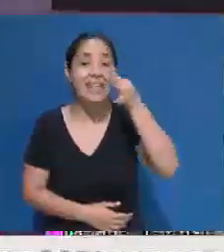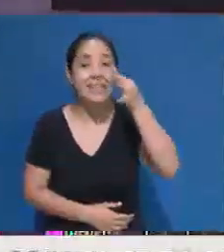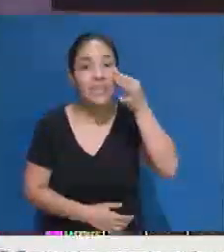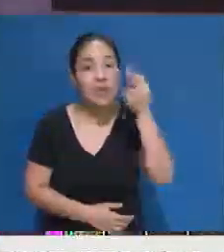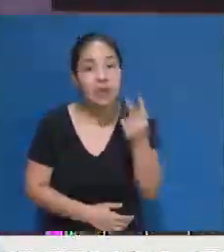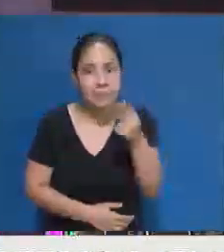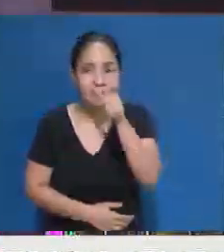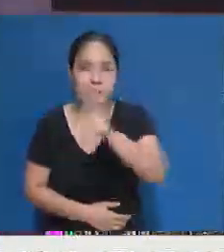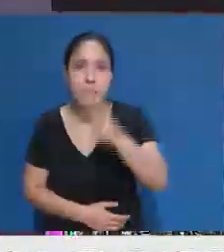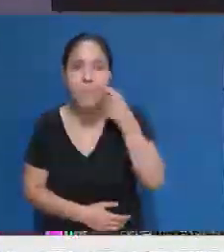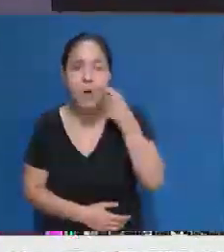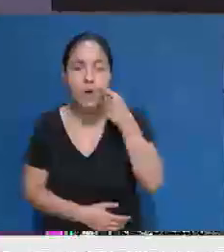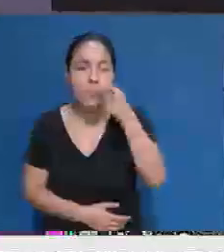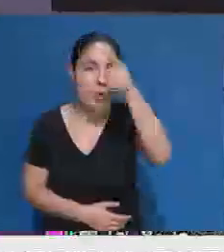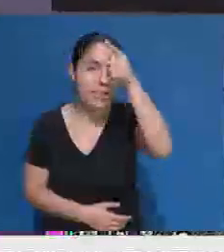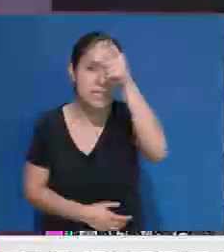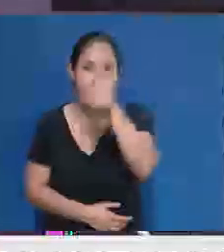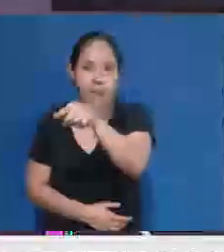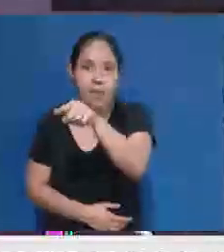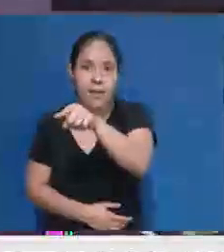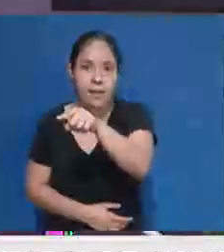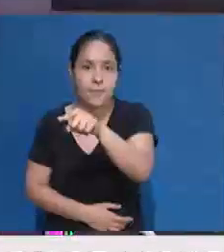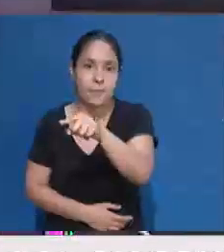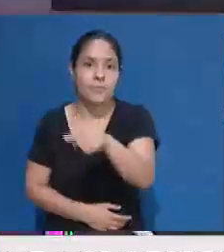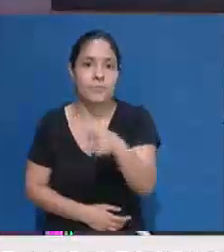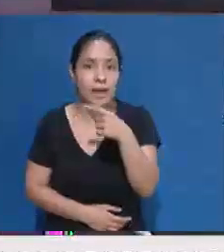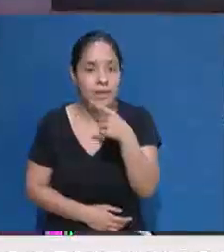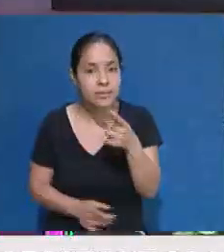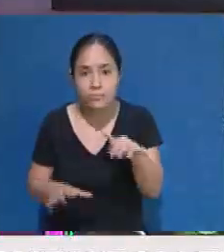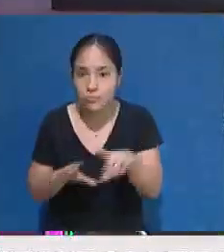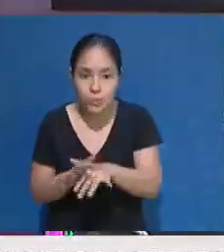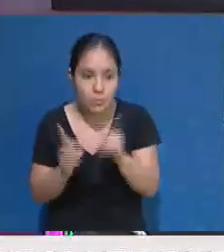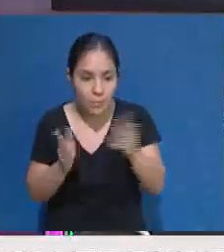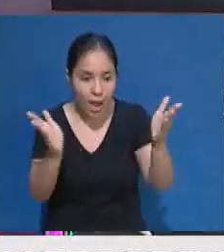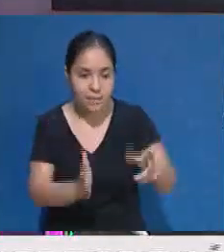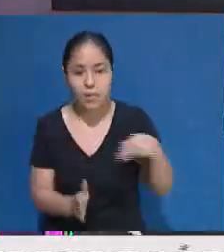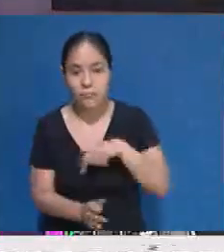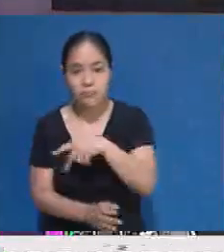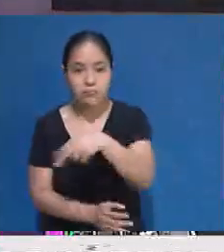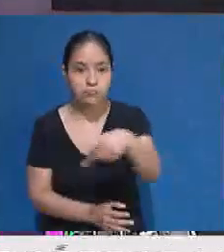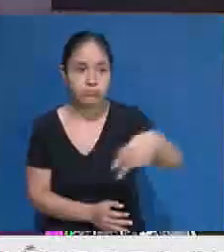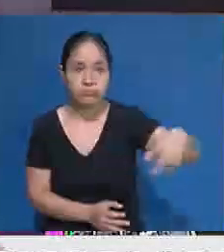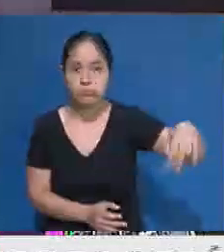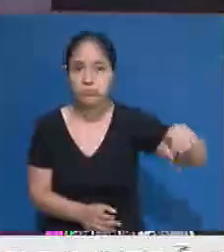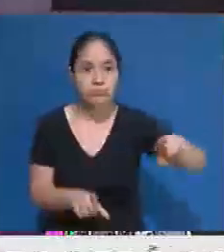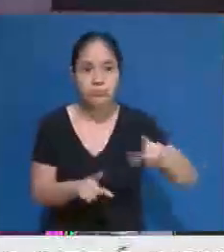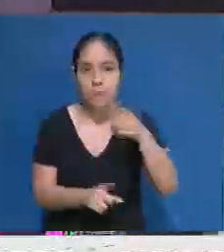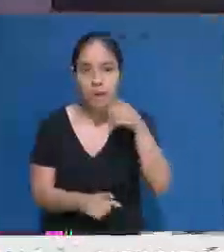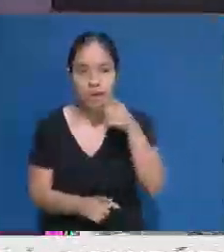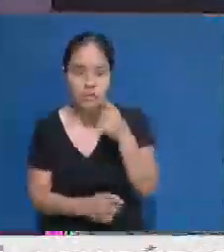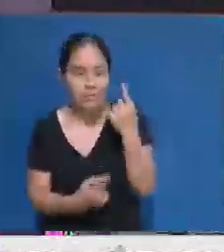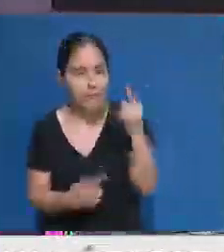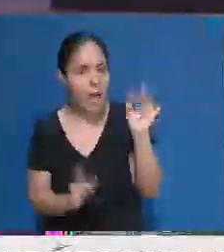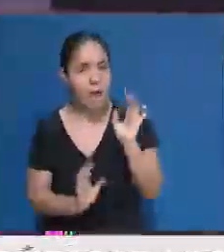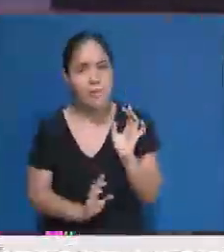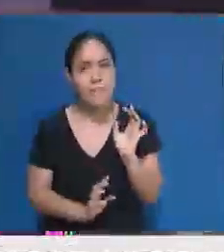persona, el efectivo señalado, había estado caminando por la acequia en alguna actitud sospechosa. Claro. Por eso